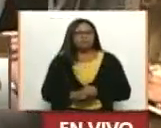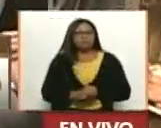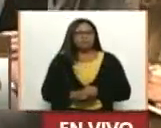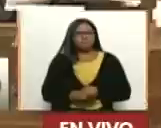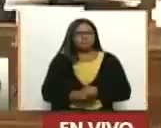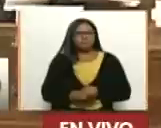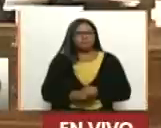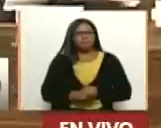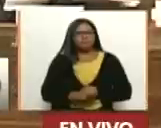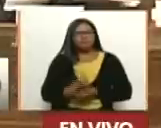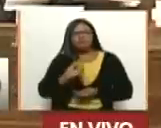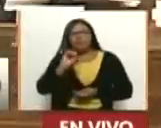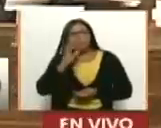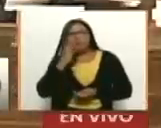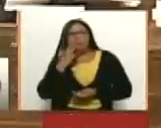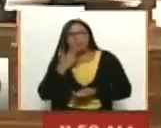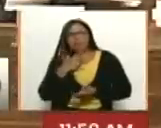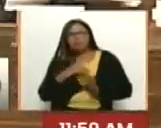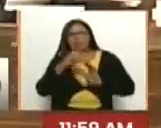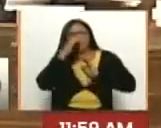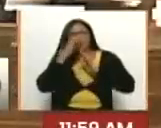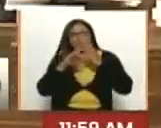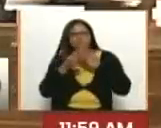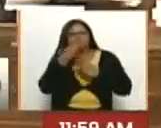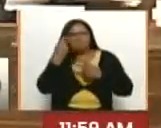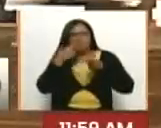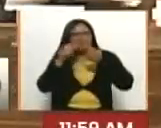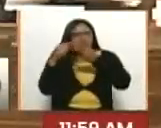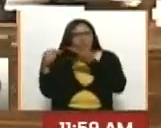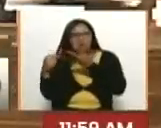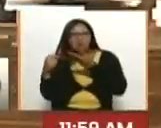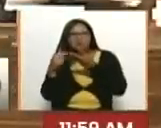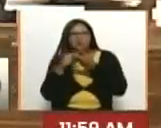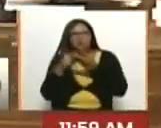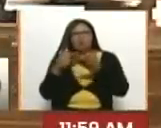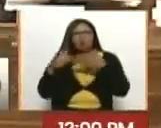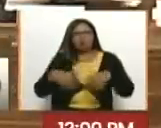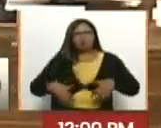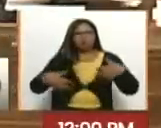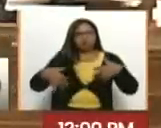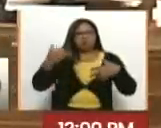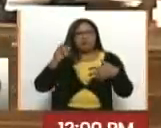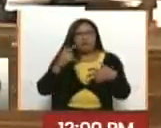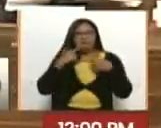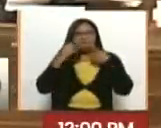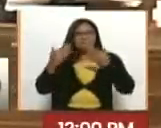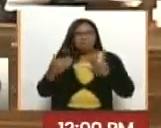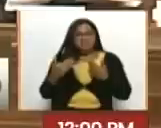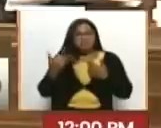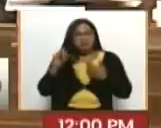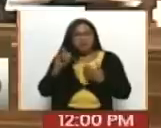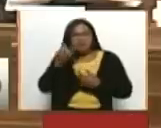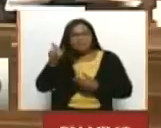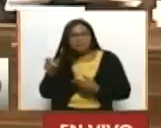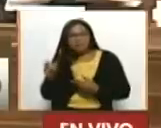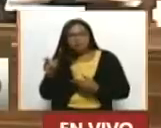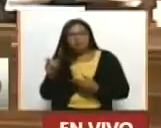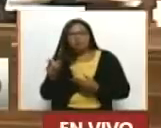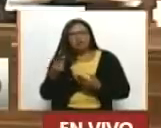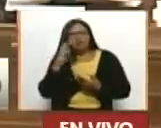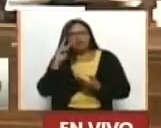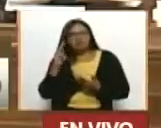O en los casos de narcotráfico, de fortunas, de bienes